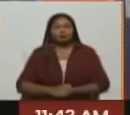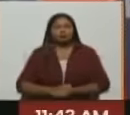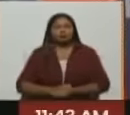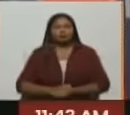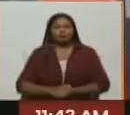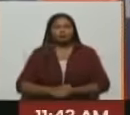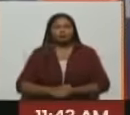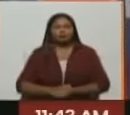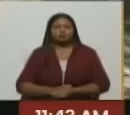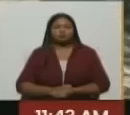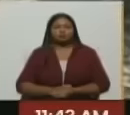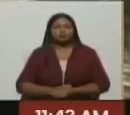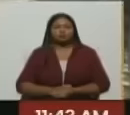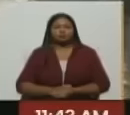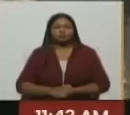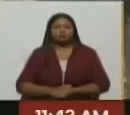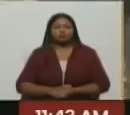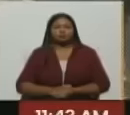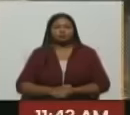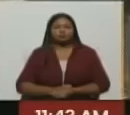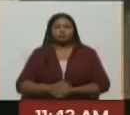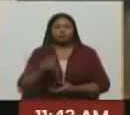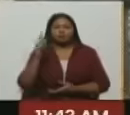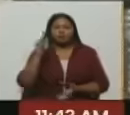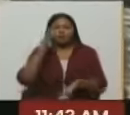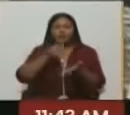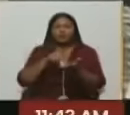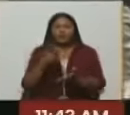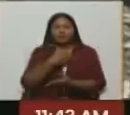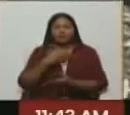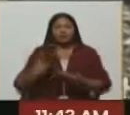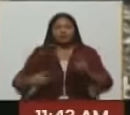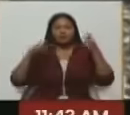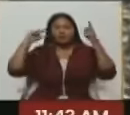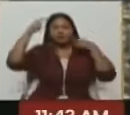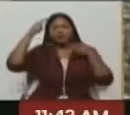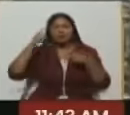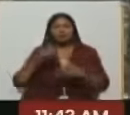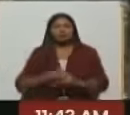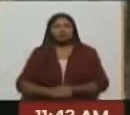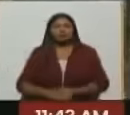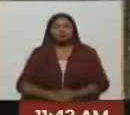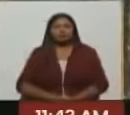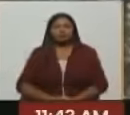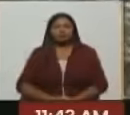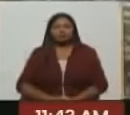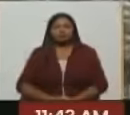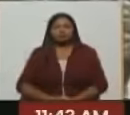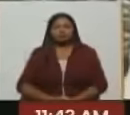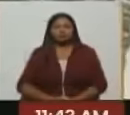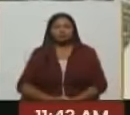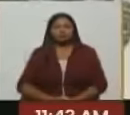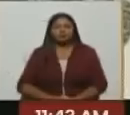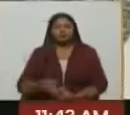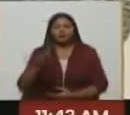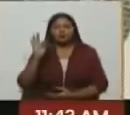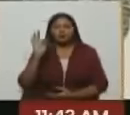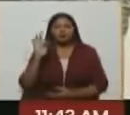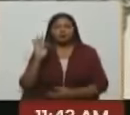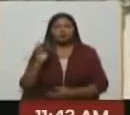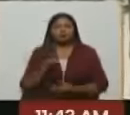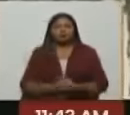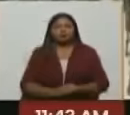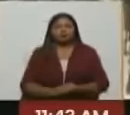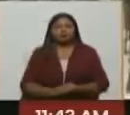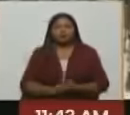de la llegada al poder del presidente Hugo Chávez en febrero de